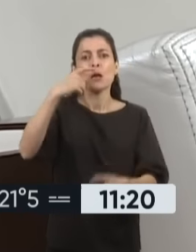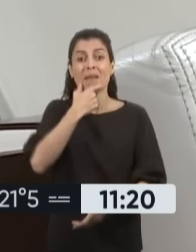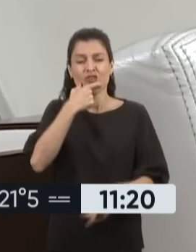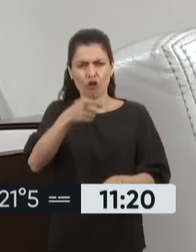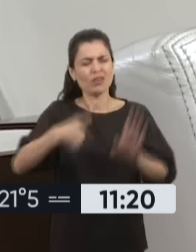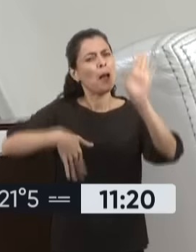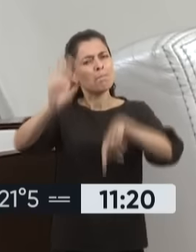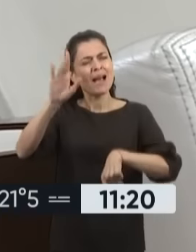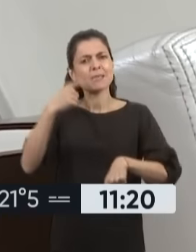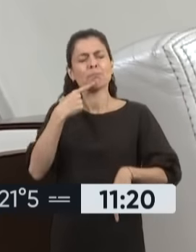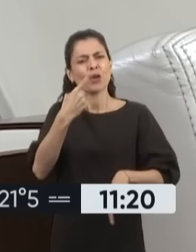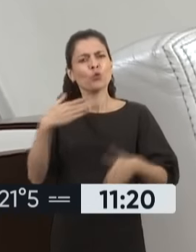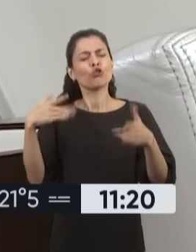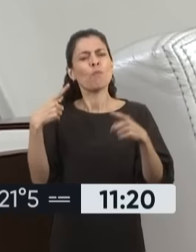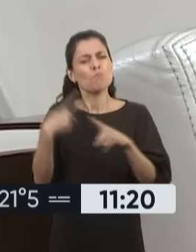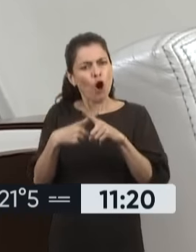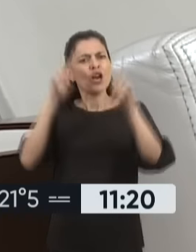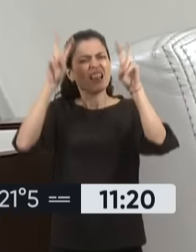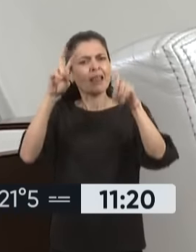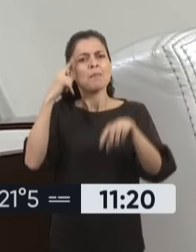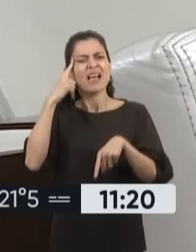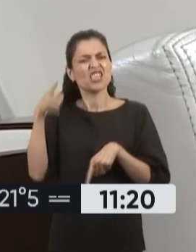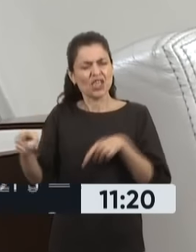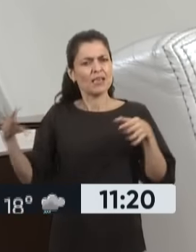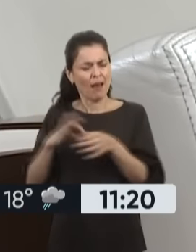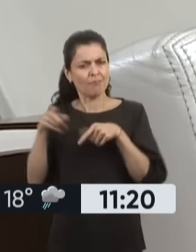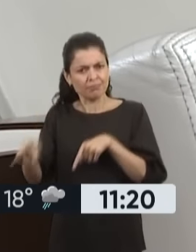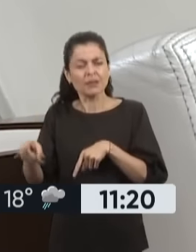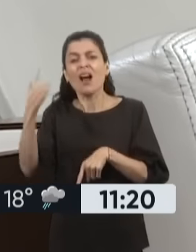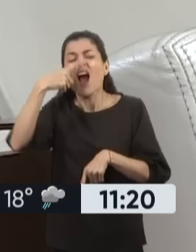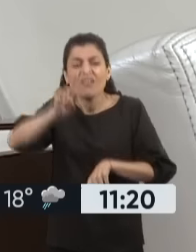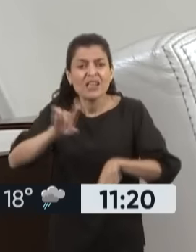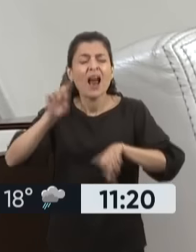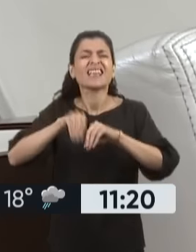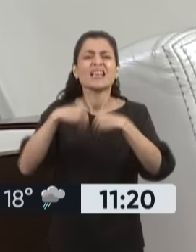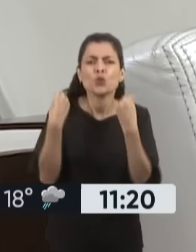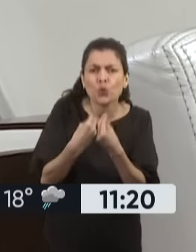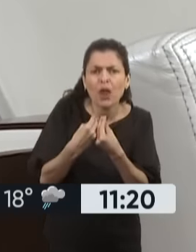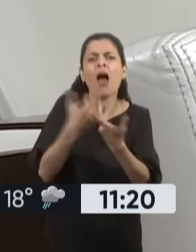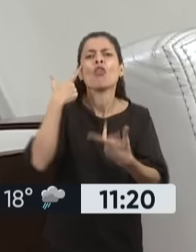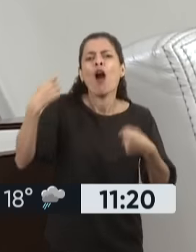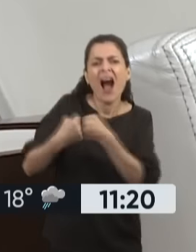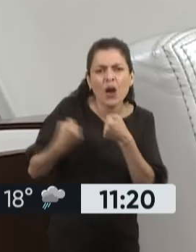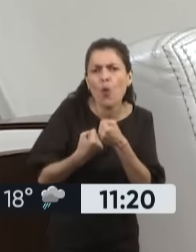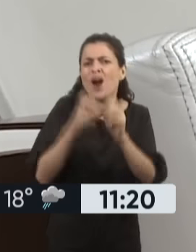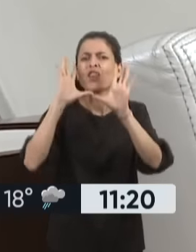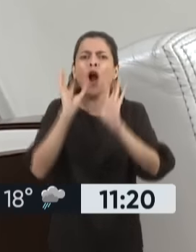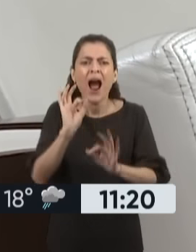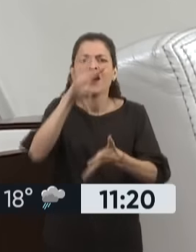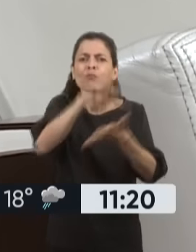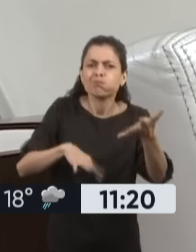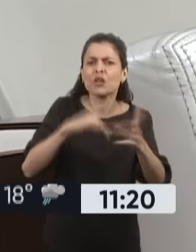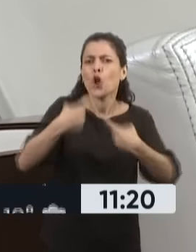China quería que si nos podes contar a qué conclusiones han llegado si es que han pasado algún informe sobre eso